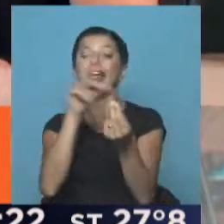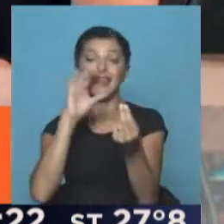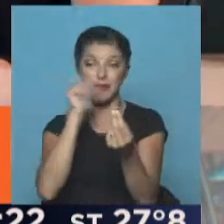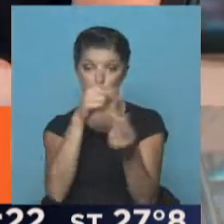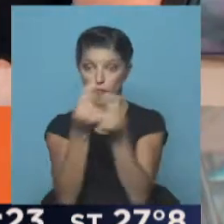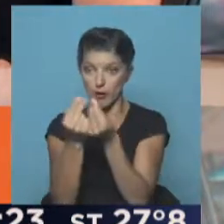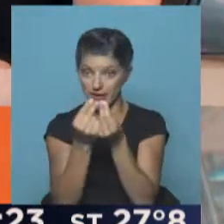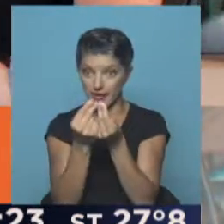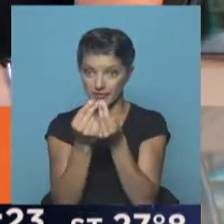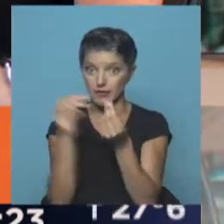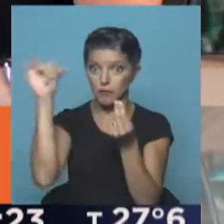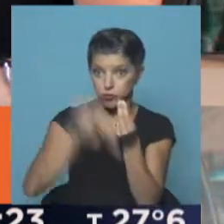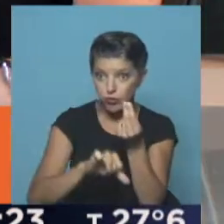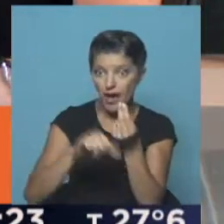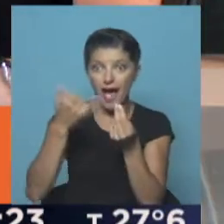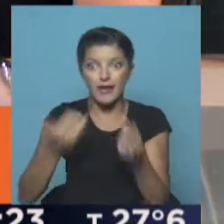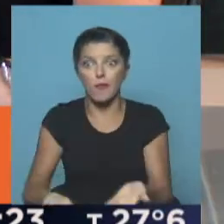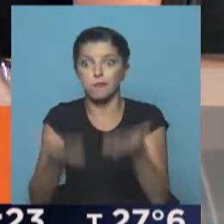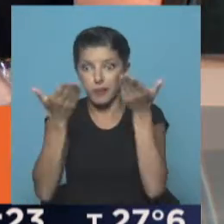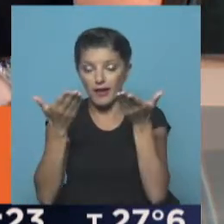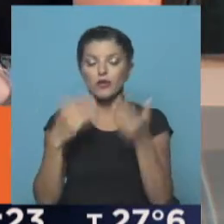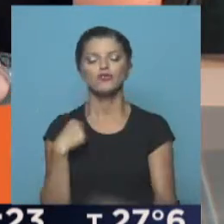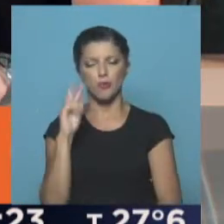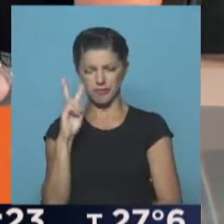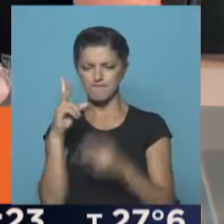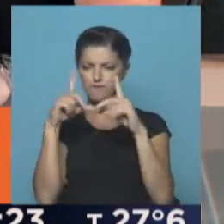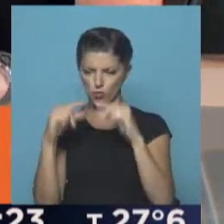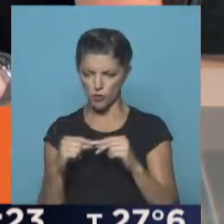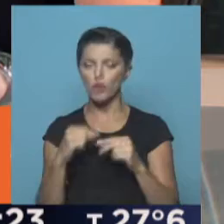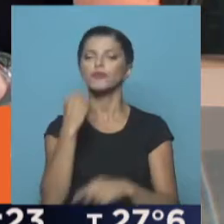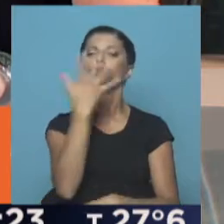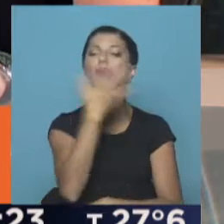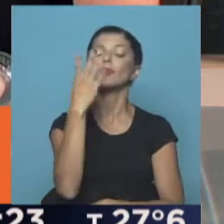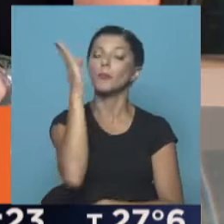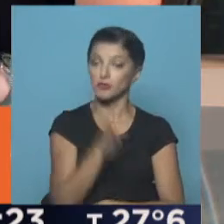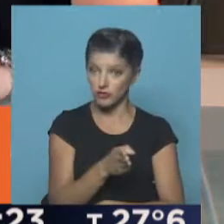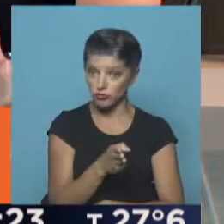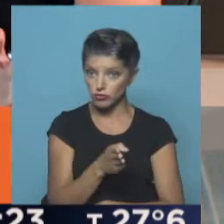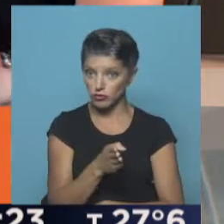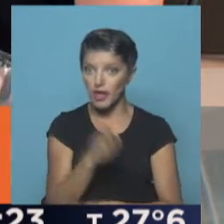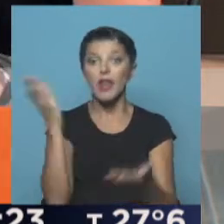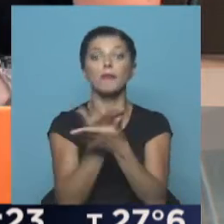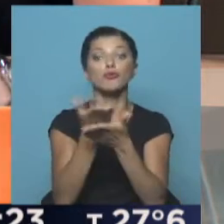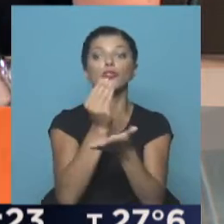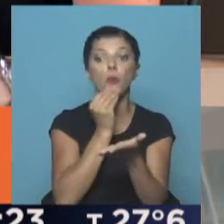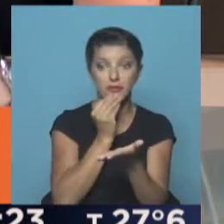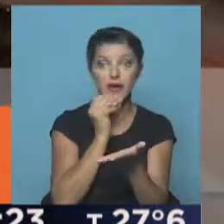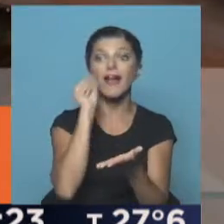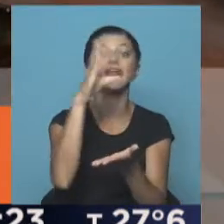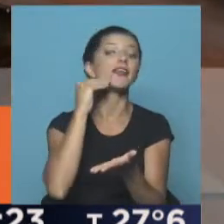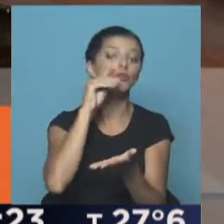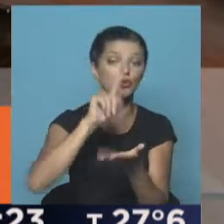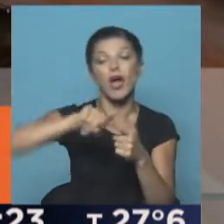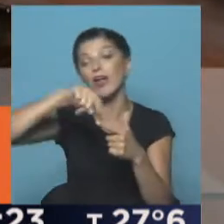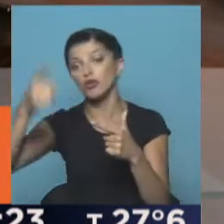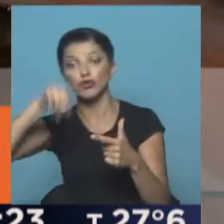inflación. Estaba viendo los números, el 54% de las fuentes de producción de alimentos pertenece al Reino Unido. El resto es exterior